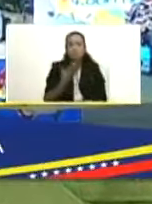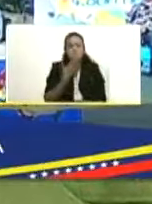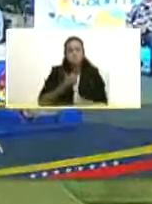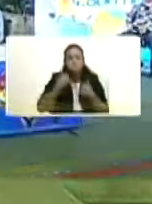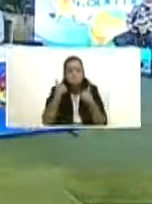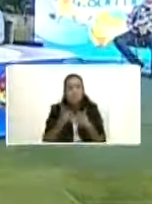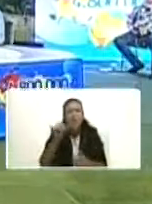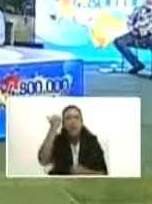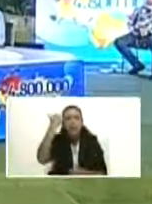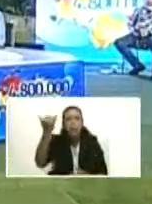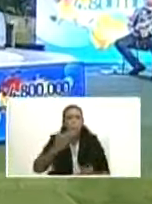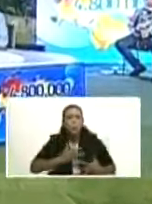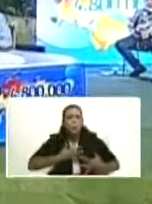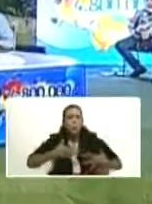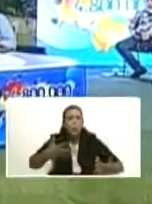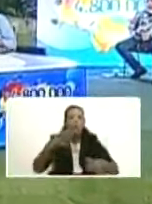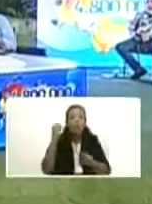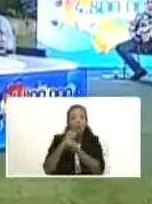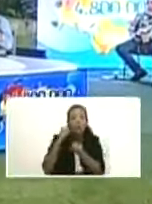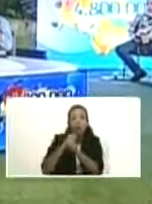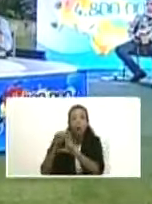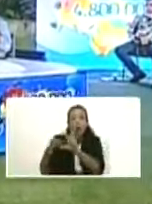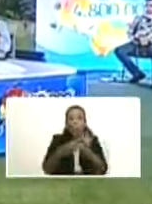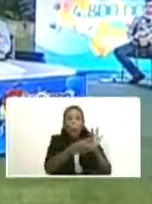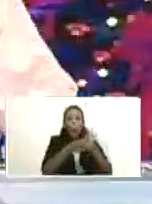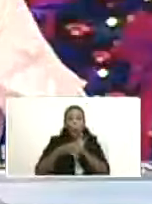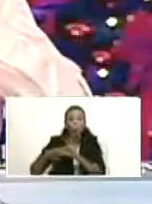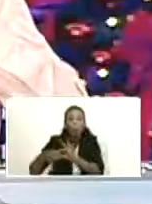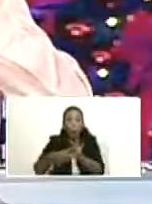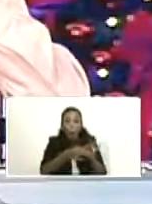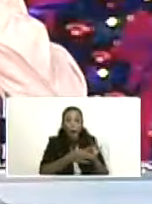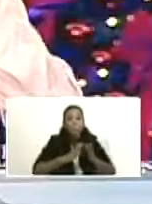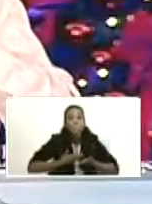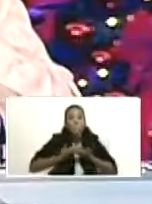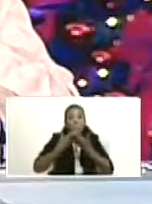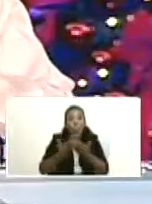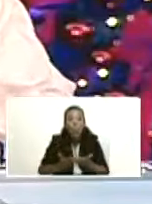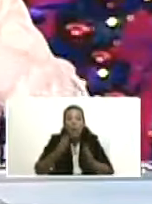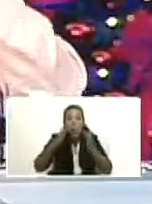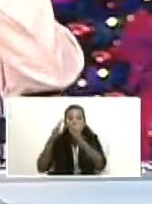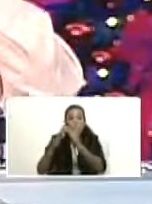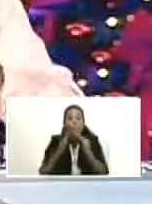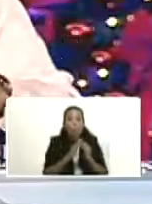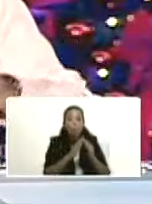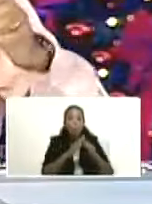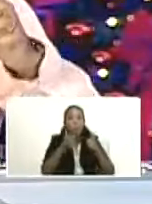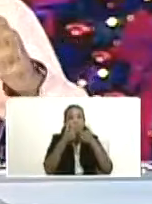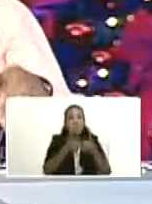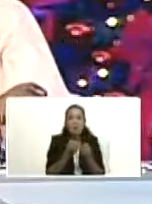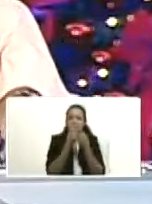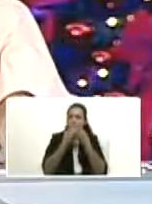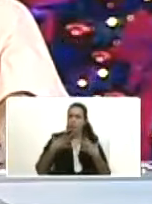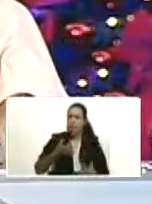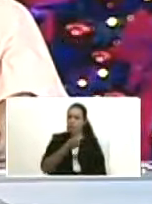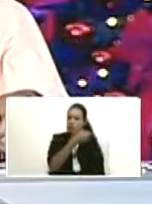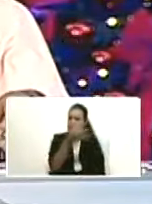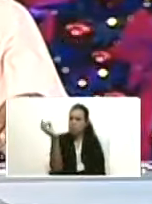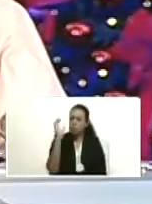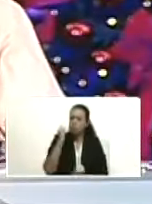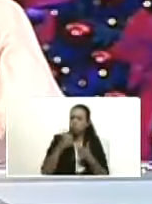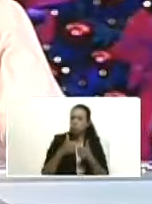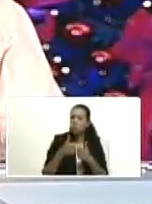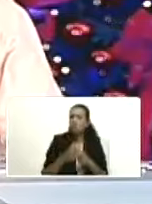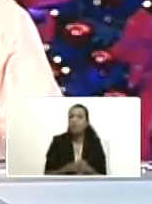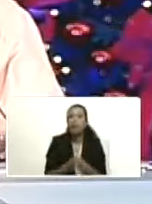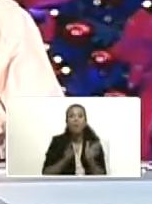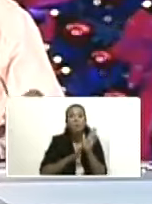inmensamente el espíritu de trabajo y combativo para poner esos urbanismos pepito, pues, vamos a avanzar.